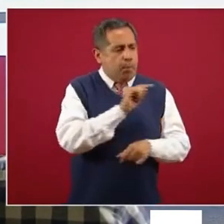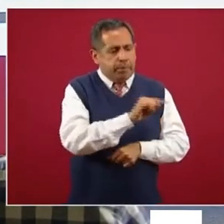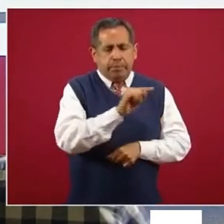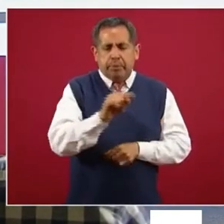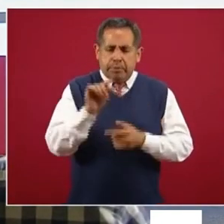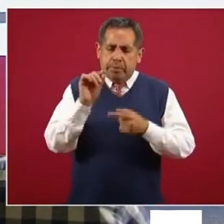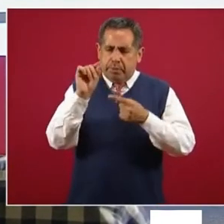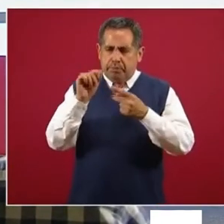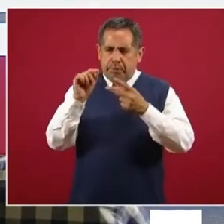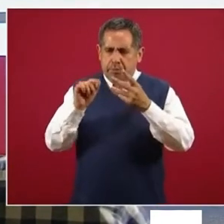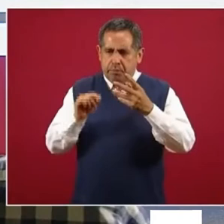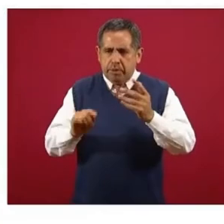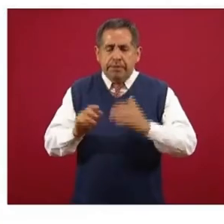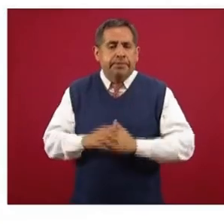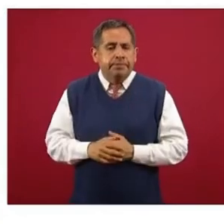¿Cómo pagar?